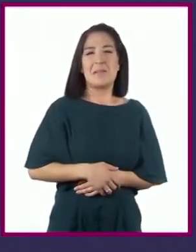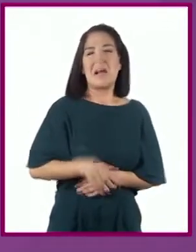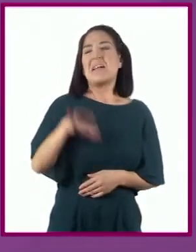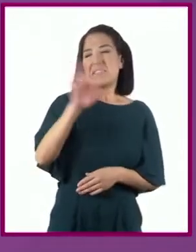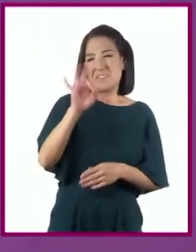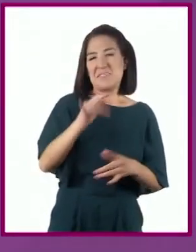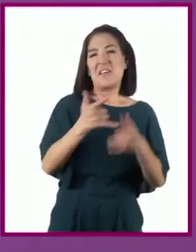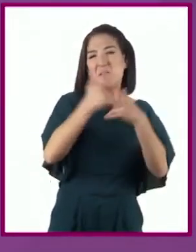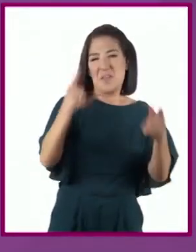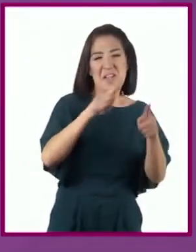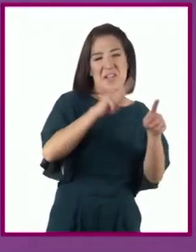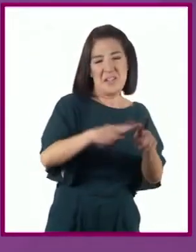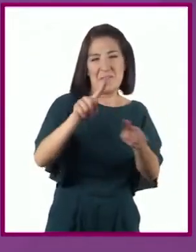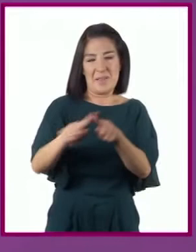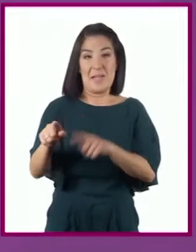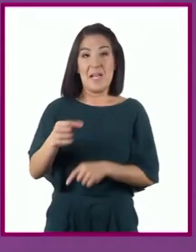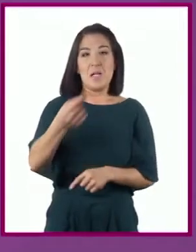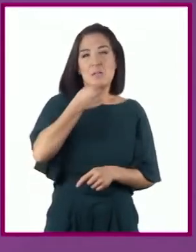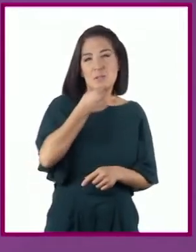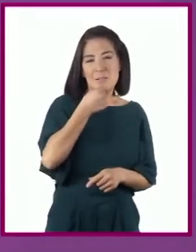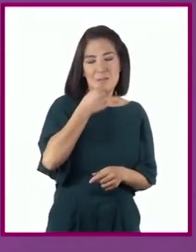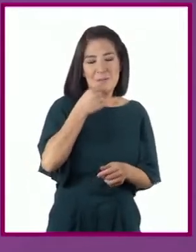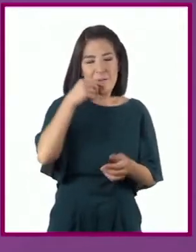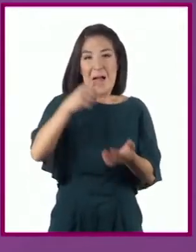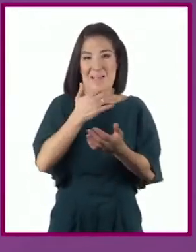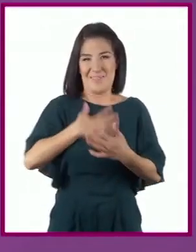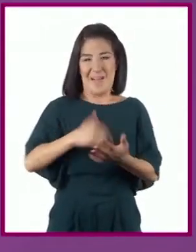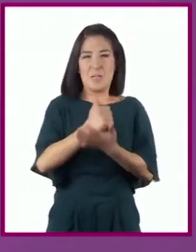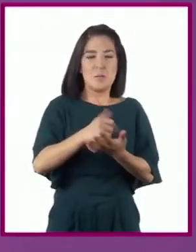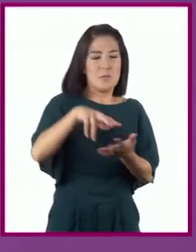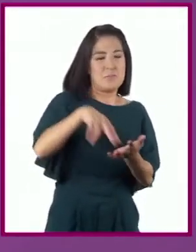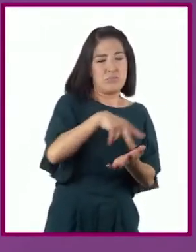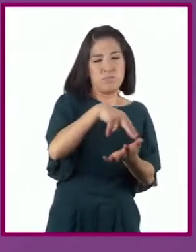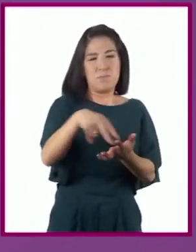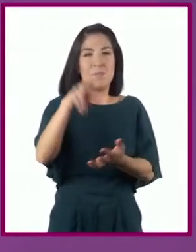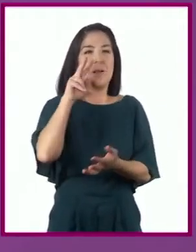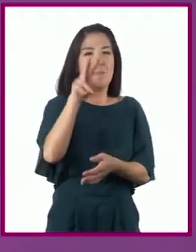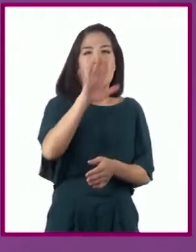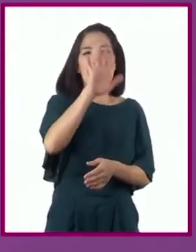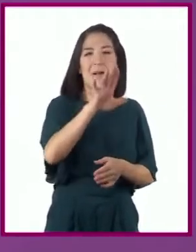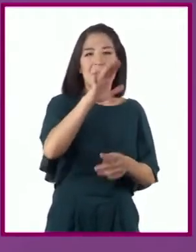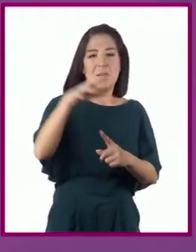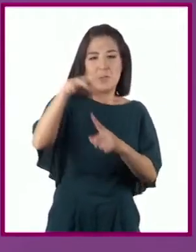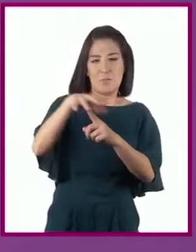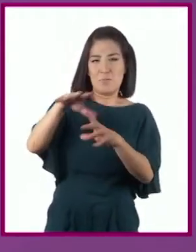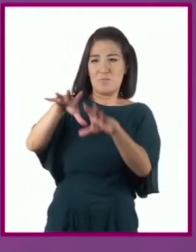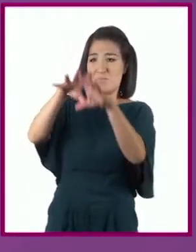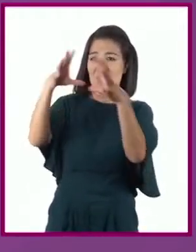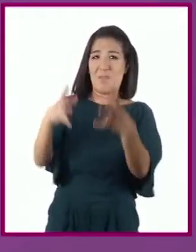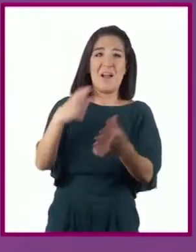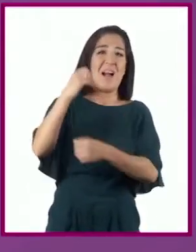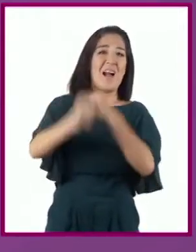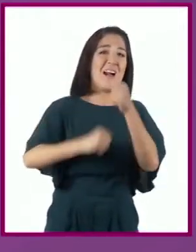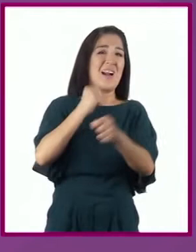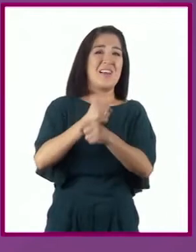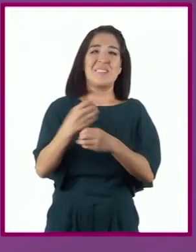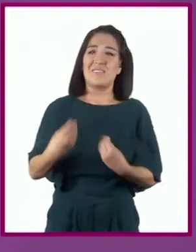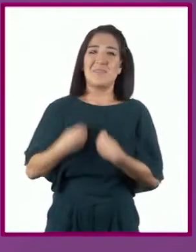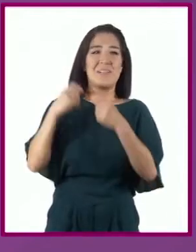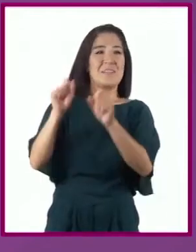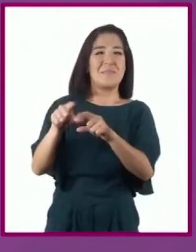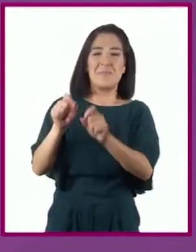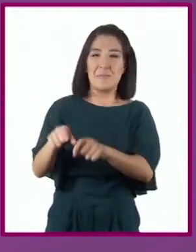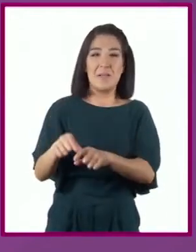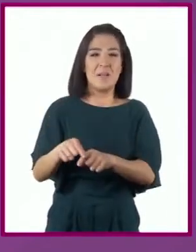distintas. El niño de azul va pasando por ahí, mientras el hongo lleva toda una vida plantado a la orilla del camino. ¿Y